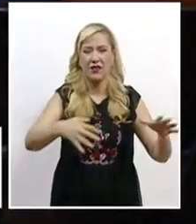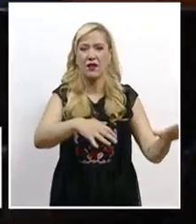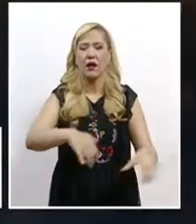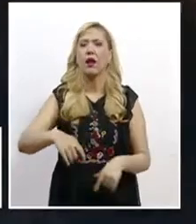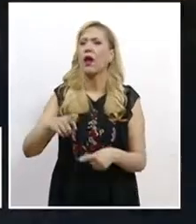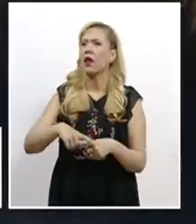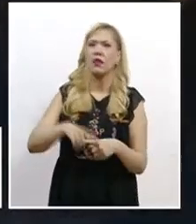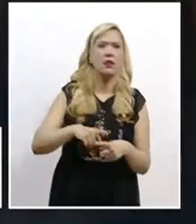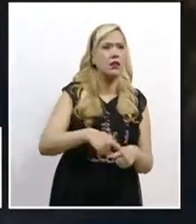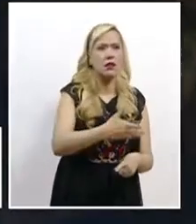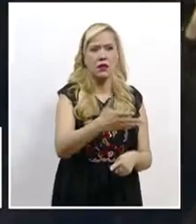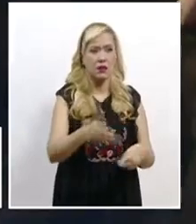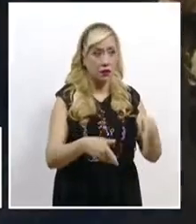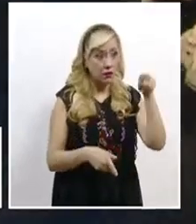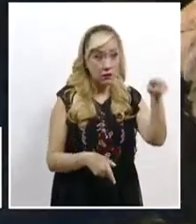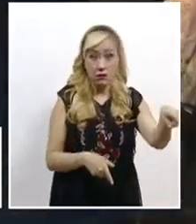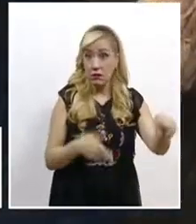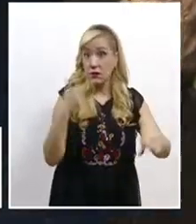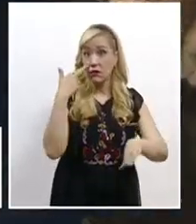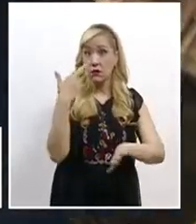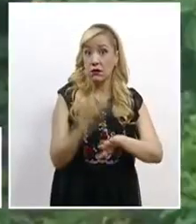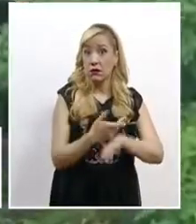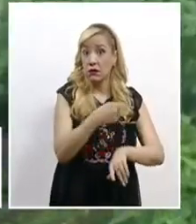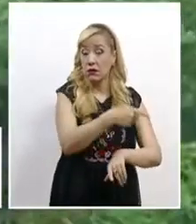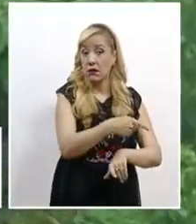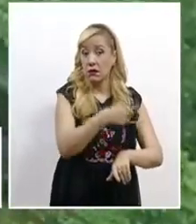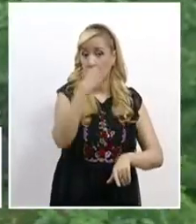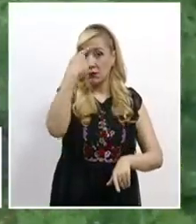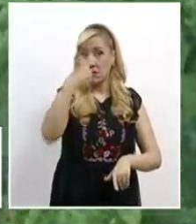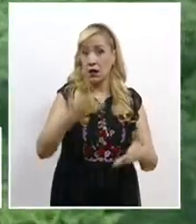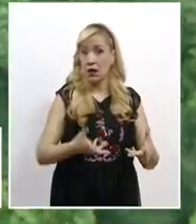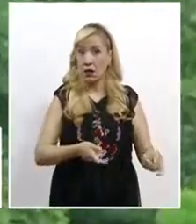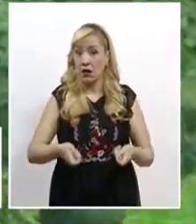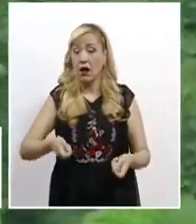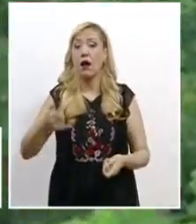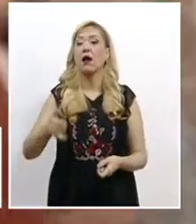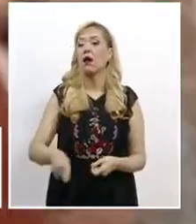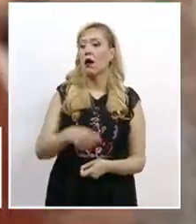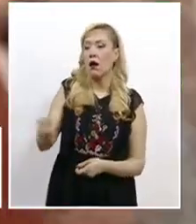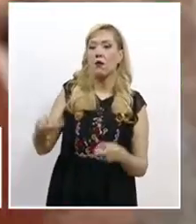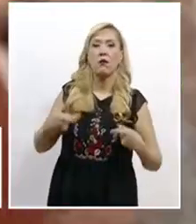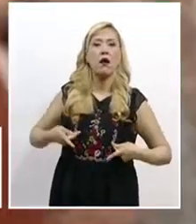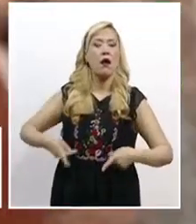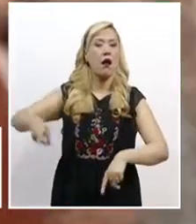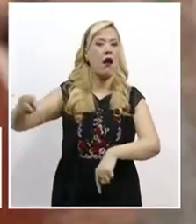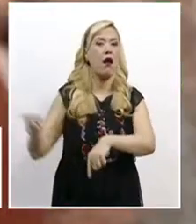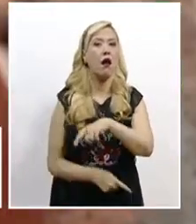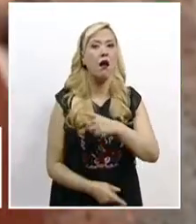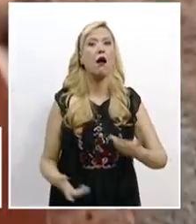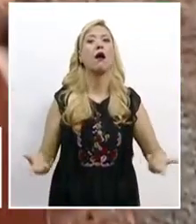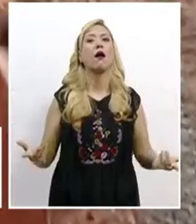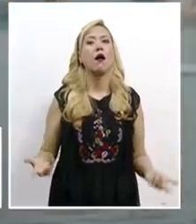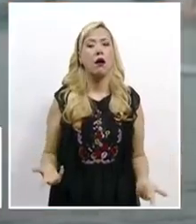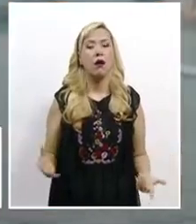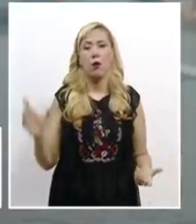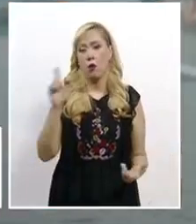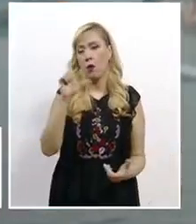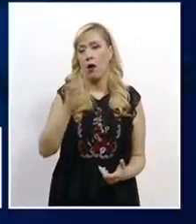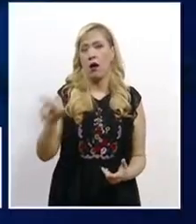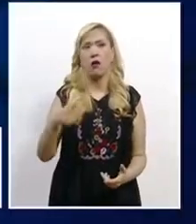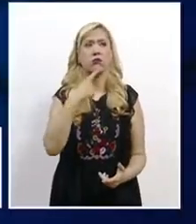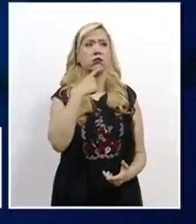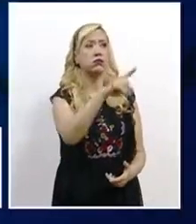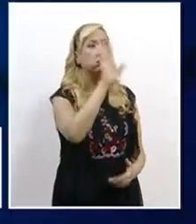del derecho y los servicios ambientales que presta el ecosistema presuntamente vulnerado. Vínculo que surge cuando la parte quejosa